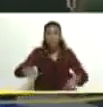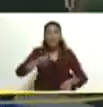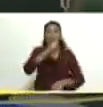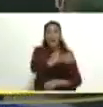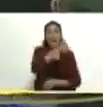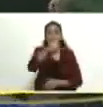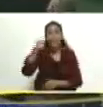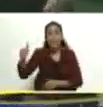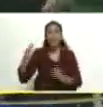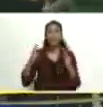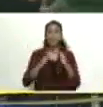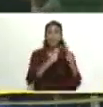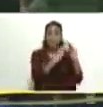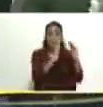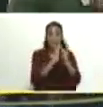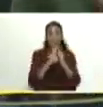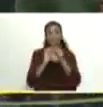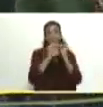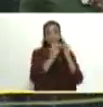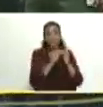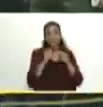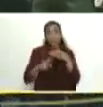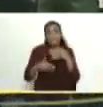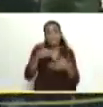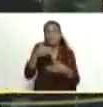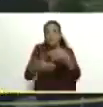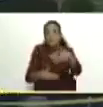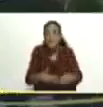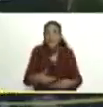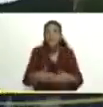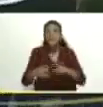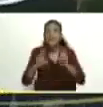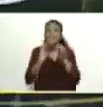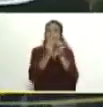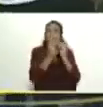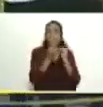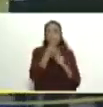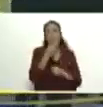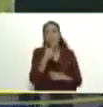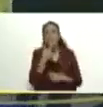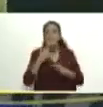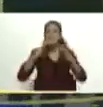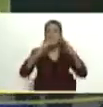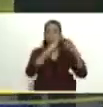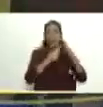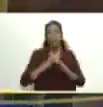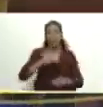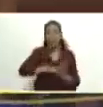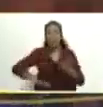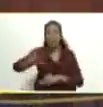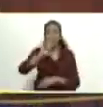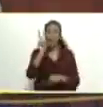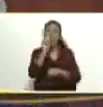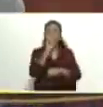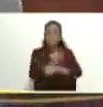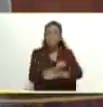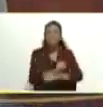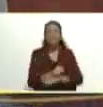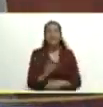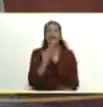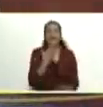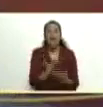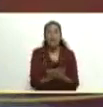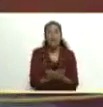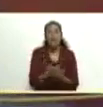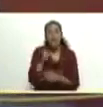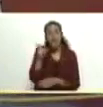una de nuestras viviendas. Estamos en un proceso en donde seguimos embelleciendo La Vega, ¿verdad? Todo esto, presidente,